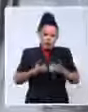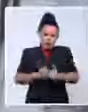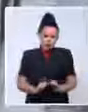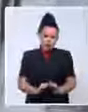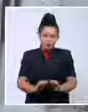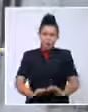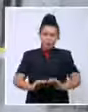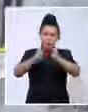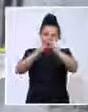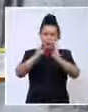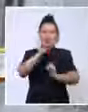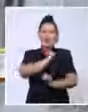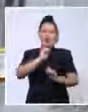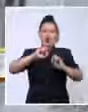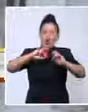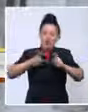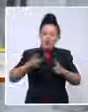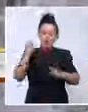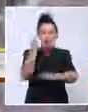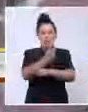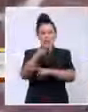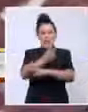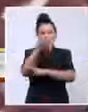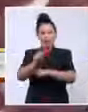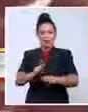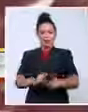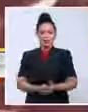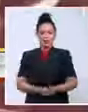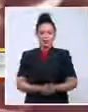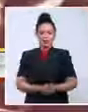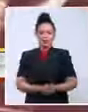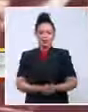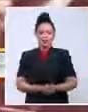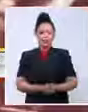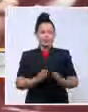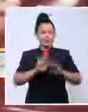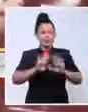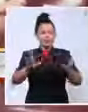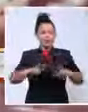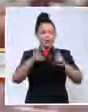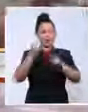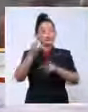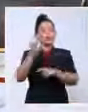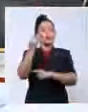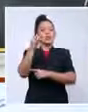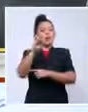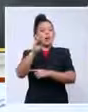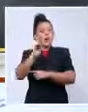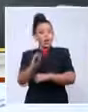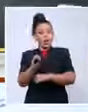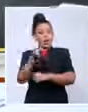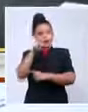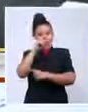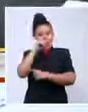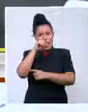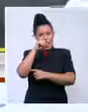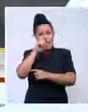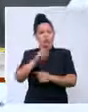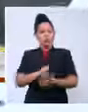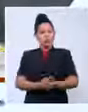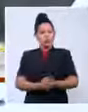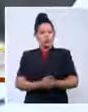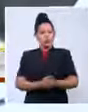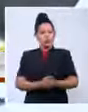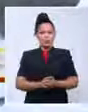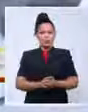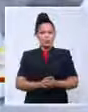son ya 70 años dedicados a enseñar porque formar a otros es parte de su esencia con esa dulzura